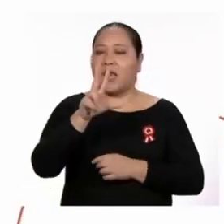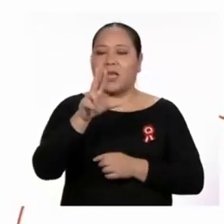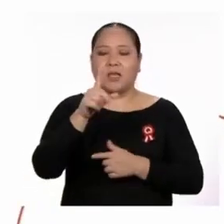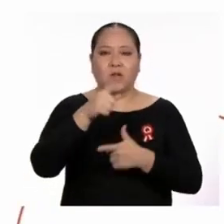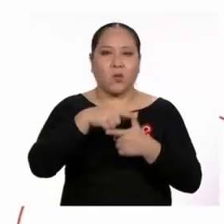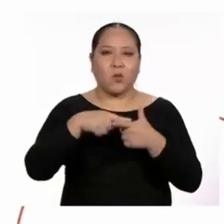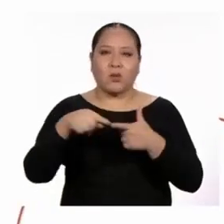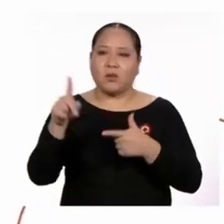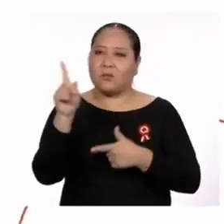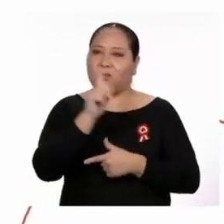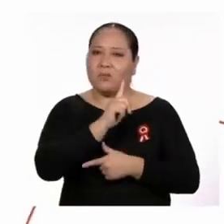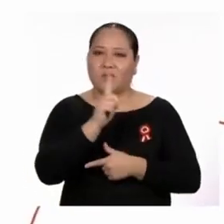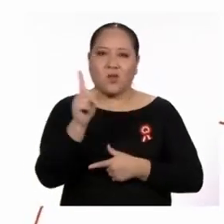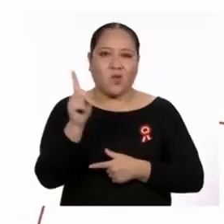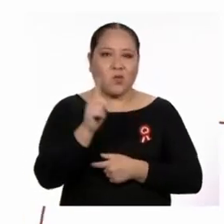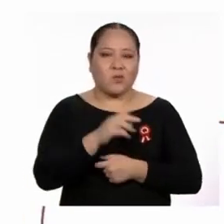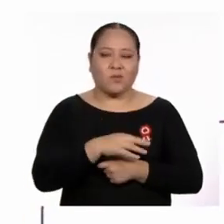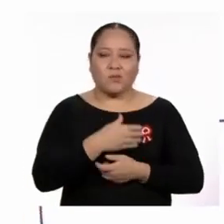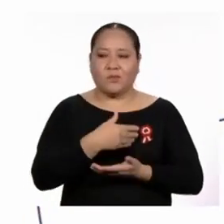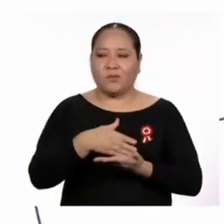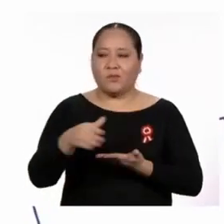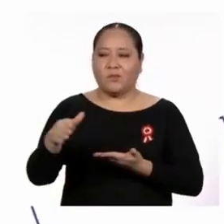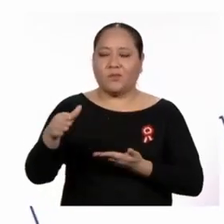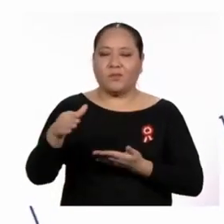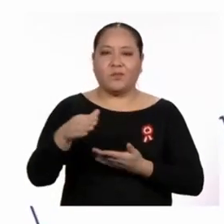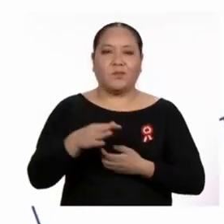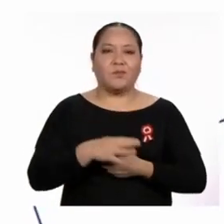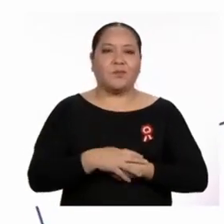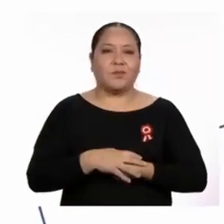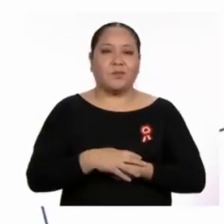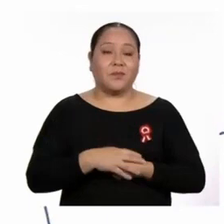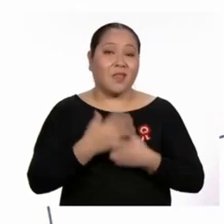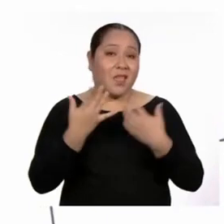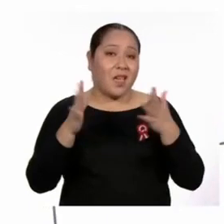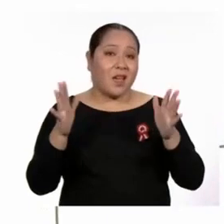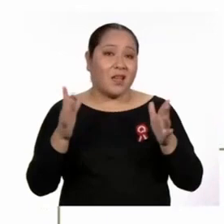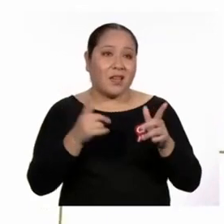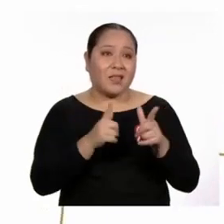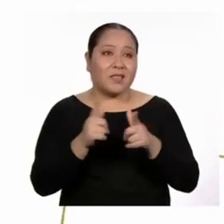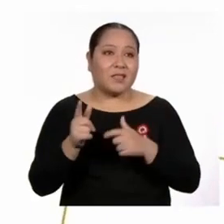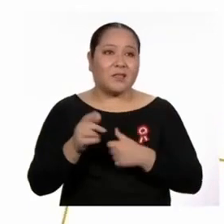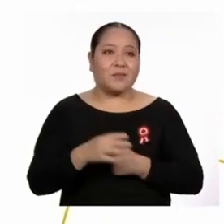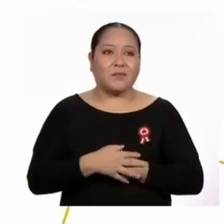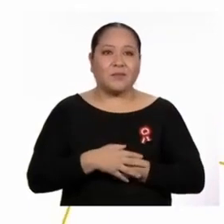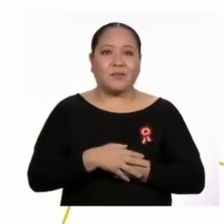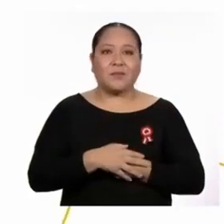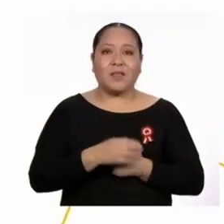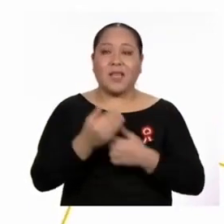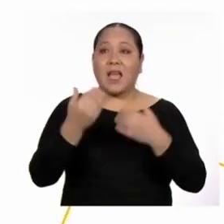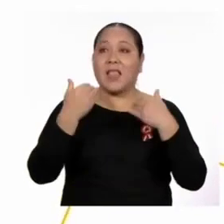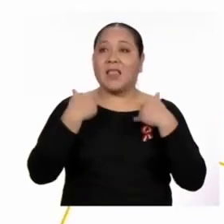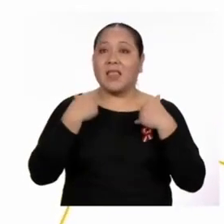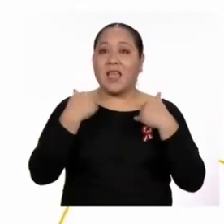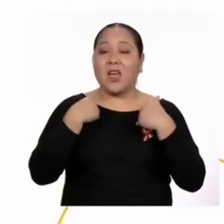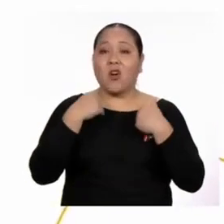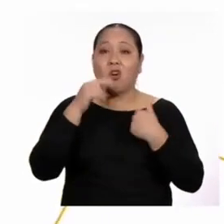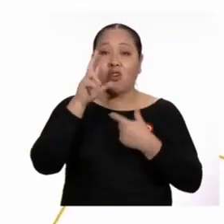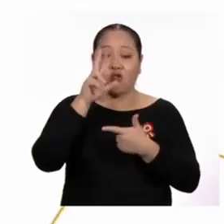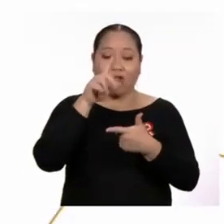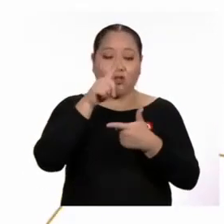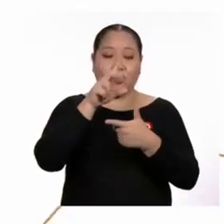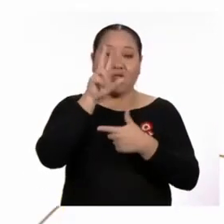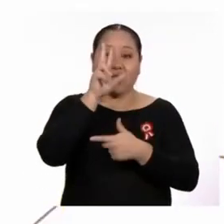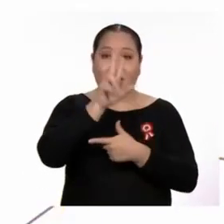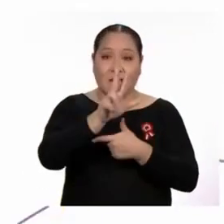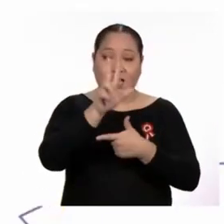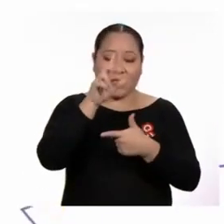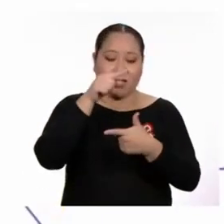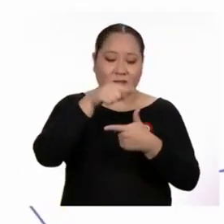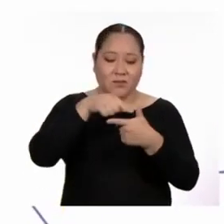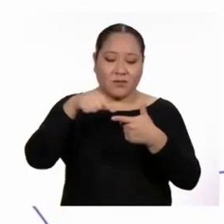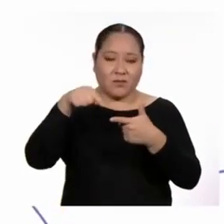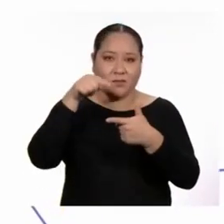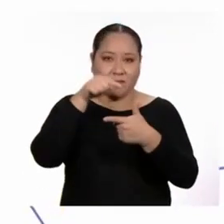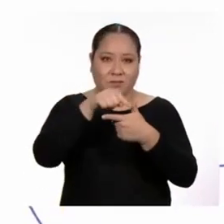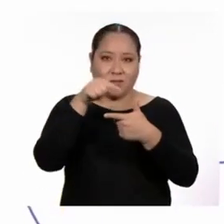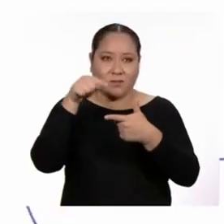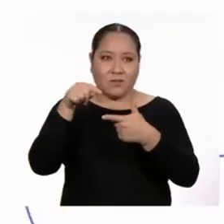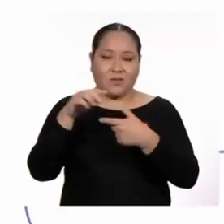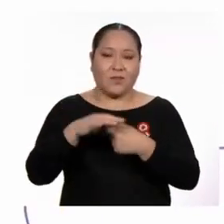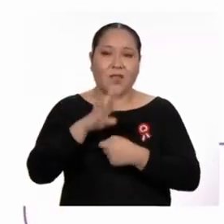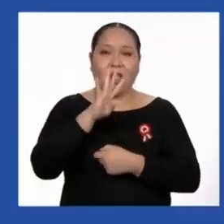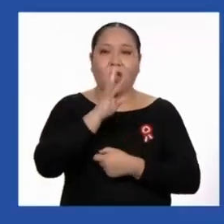divisor... descartado. ¡Ya está! Ya tengo 3 divisores de